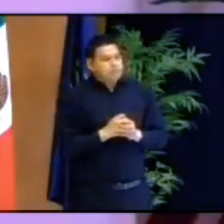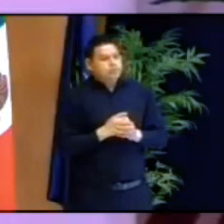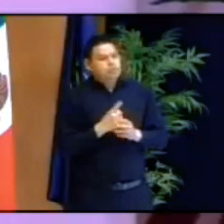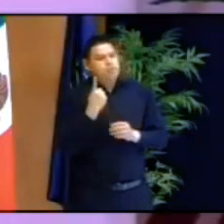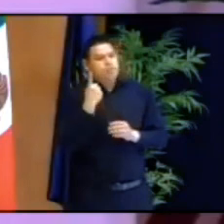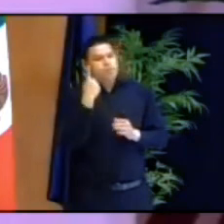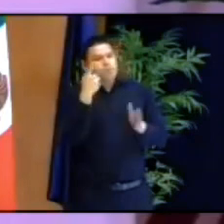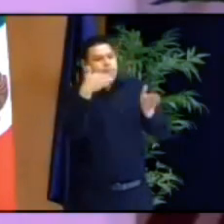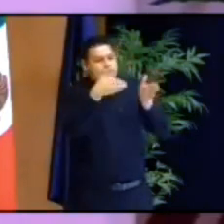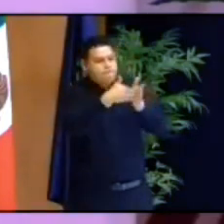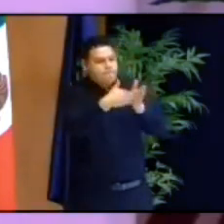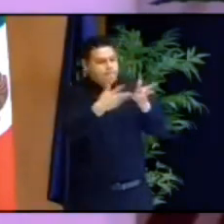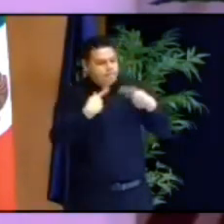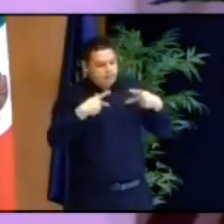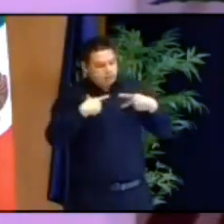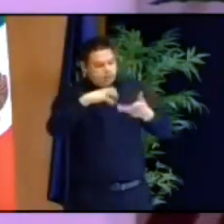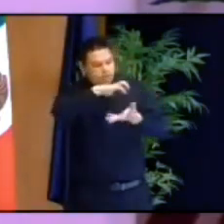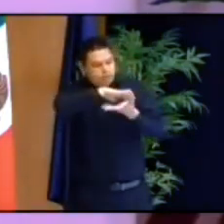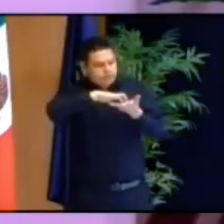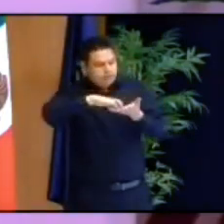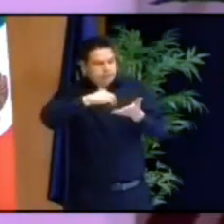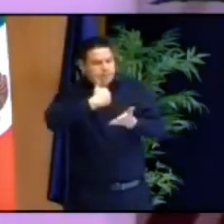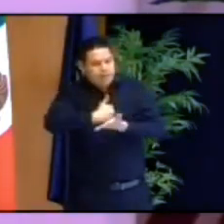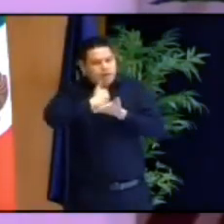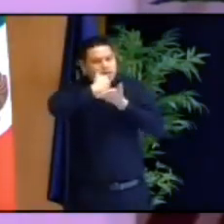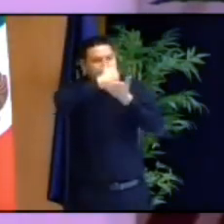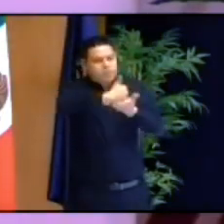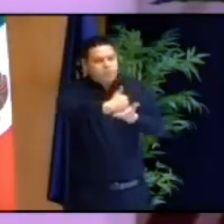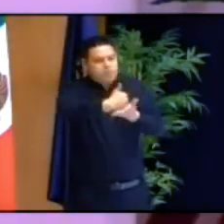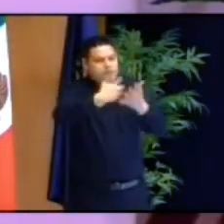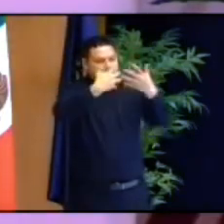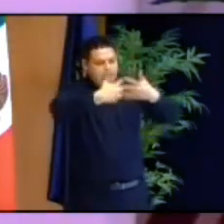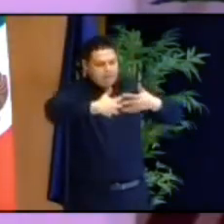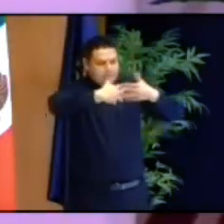agricultores más o menos que se van a ver beneficiados. La Conagua